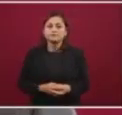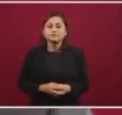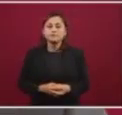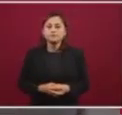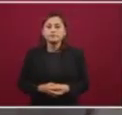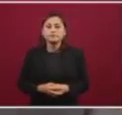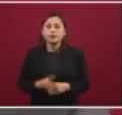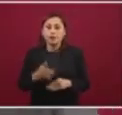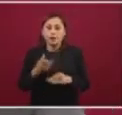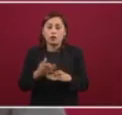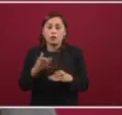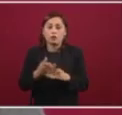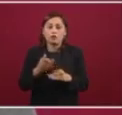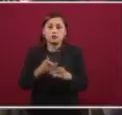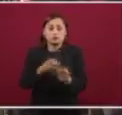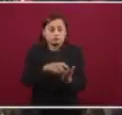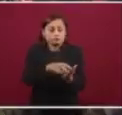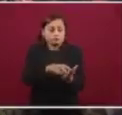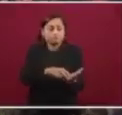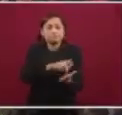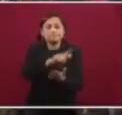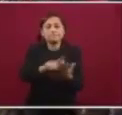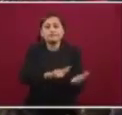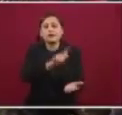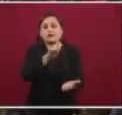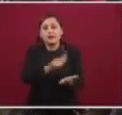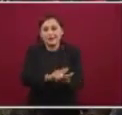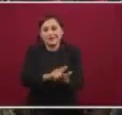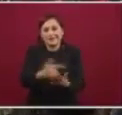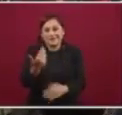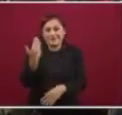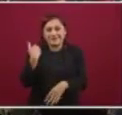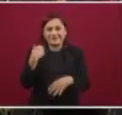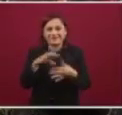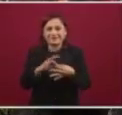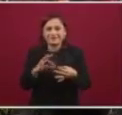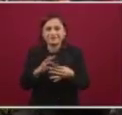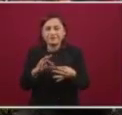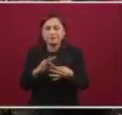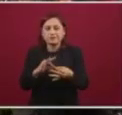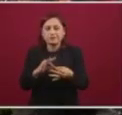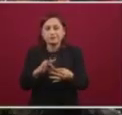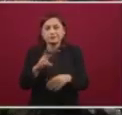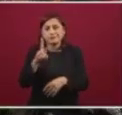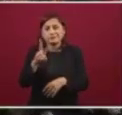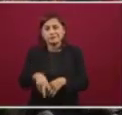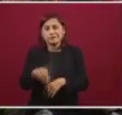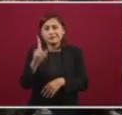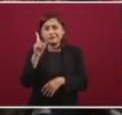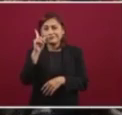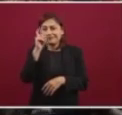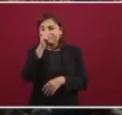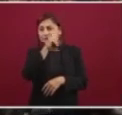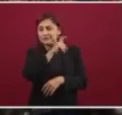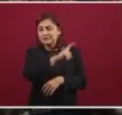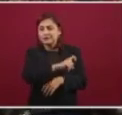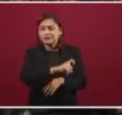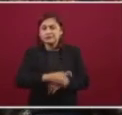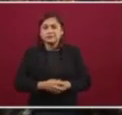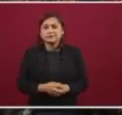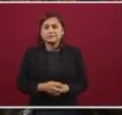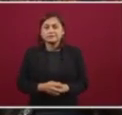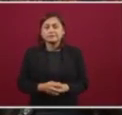reformando la ley, como les explicaba, cuesta trabajo a veces